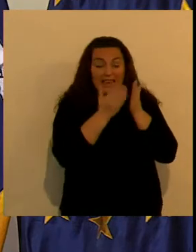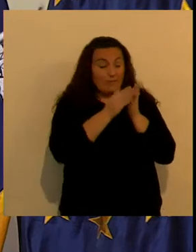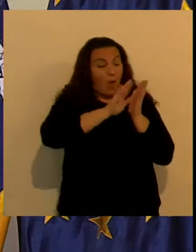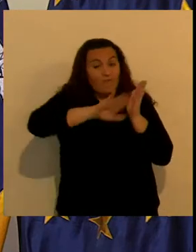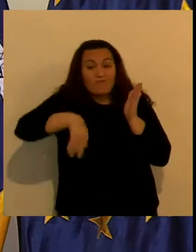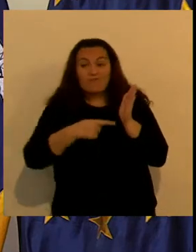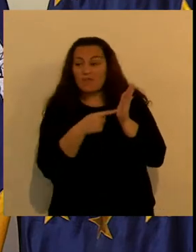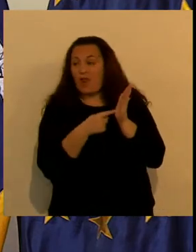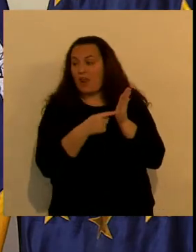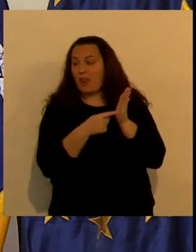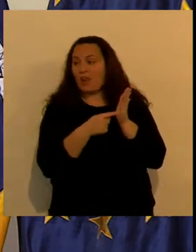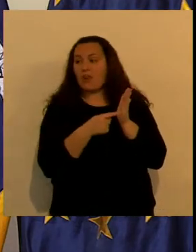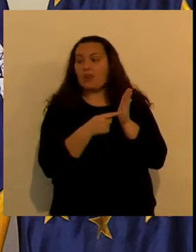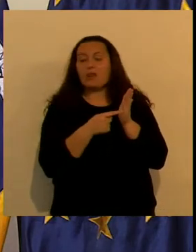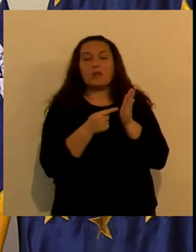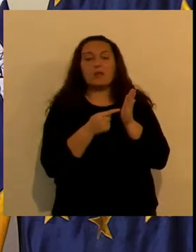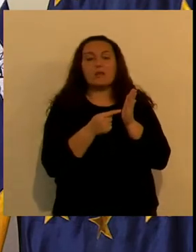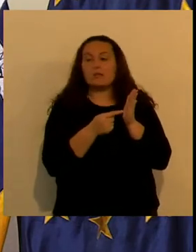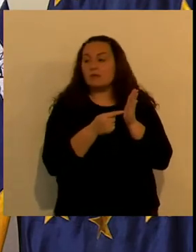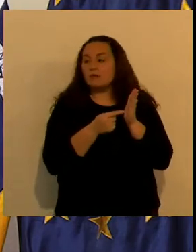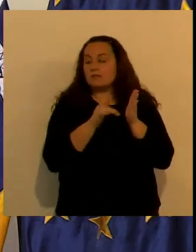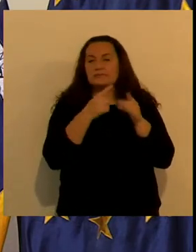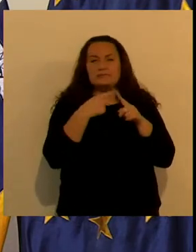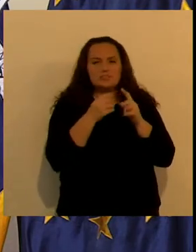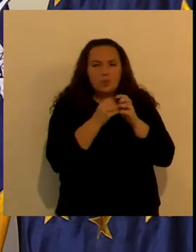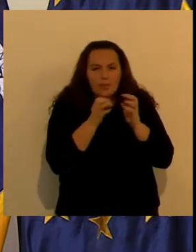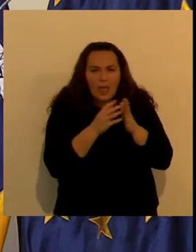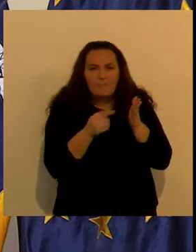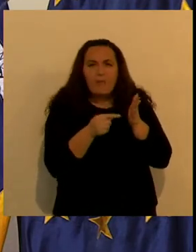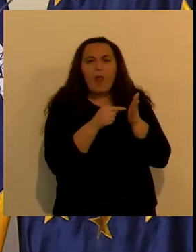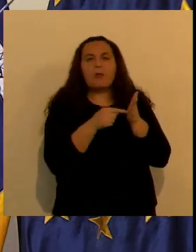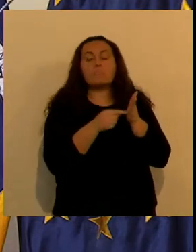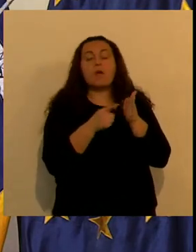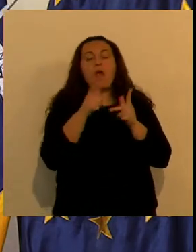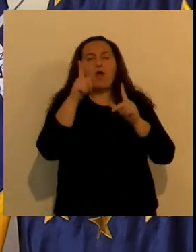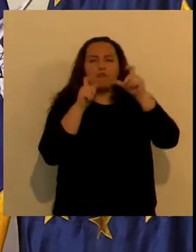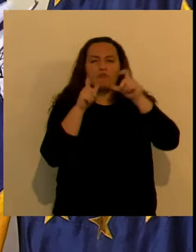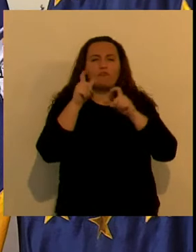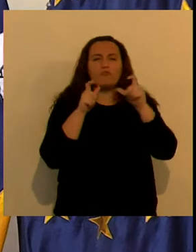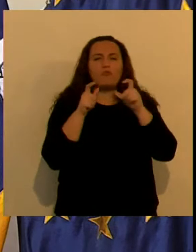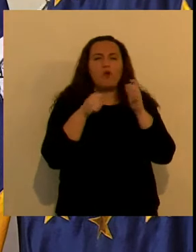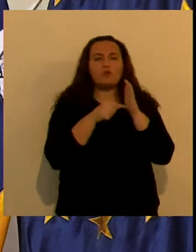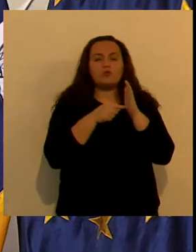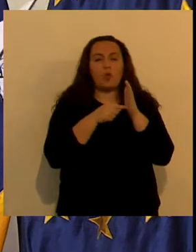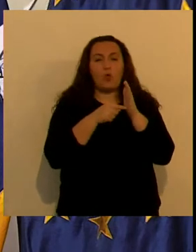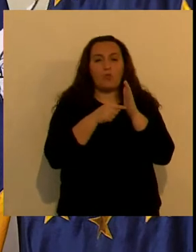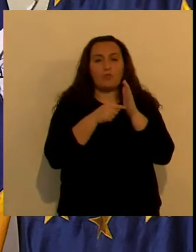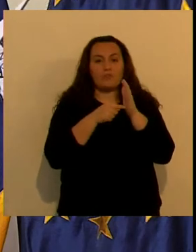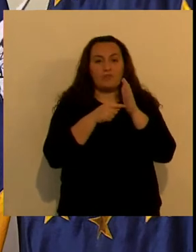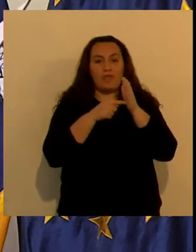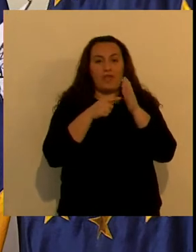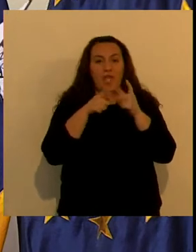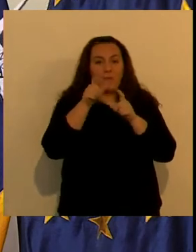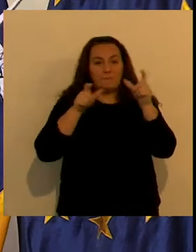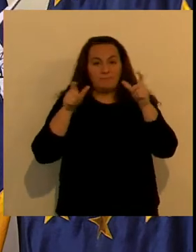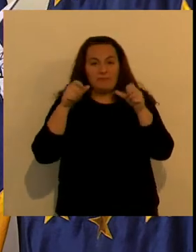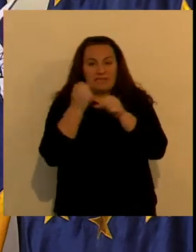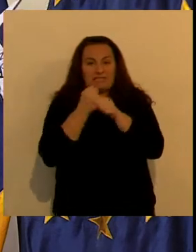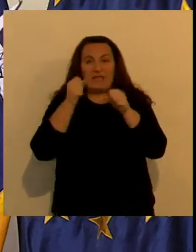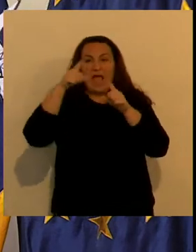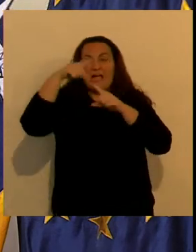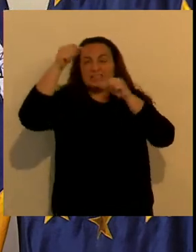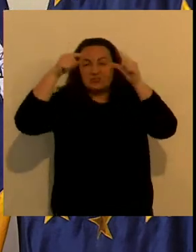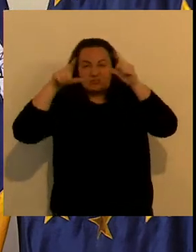vienen fotos de Starmus, fotos de La Palma, una foto con astronautas, con Neil Armstrong, en la